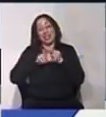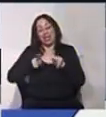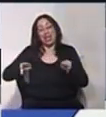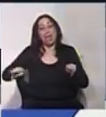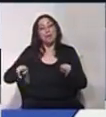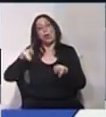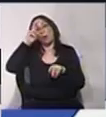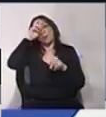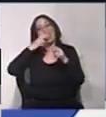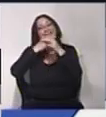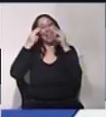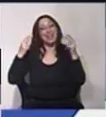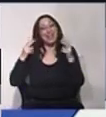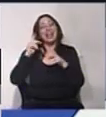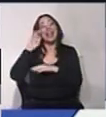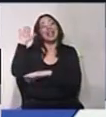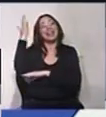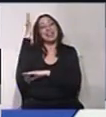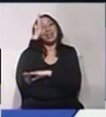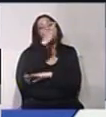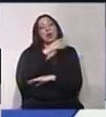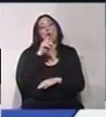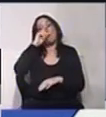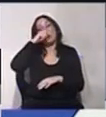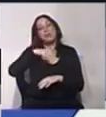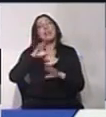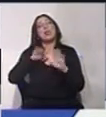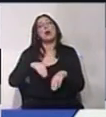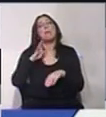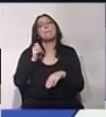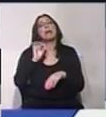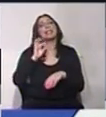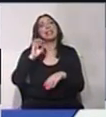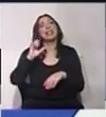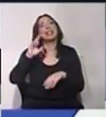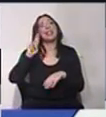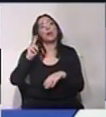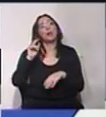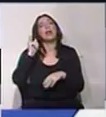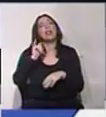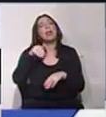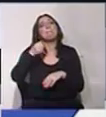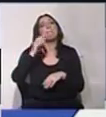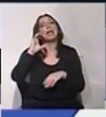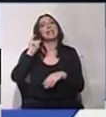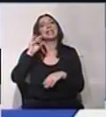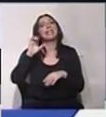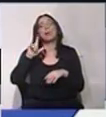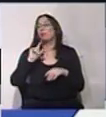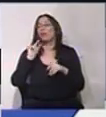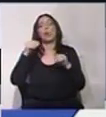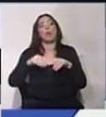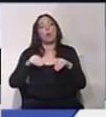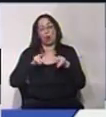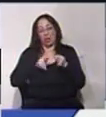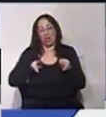en hospitales generales, sobre todo en el interior. En Montevideo contamos con el Pasteur. Y el Maciel, pero son muy pocas plazas en relación a